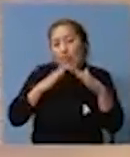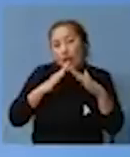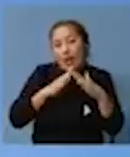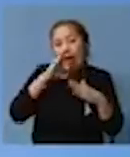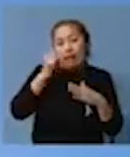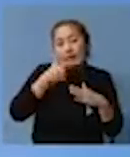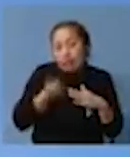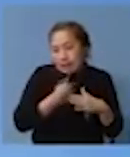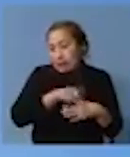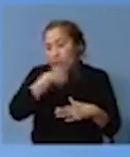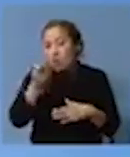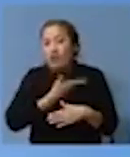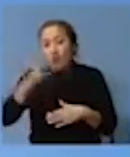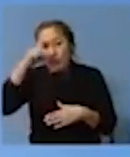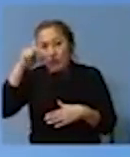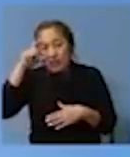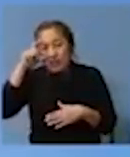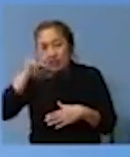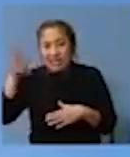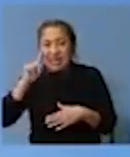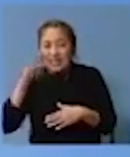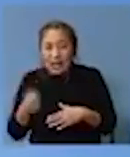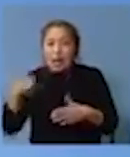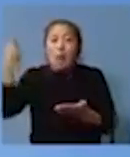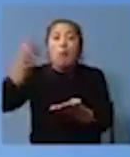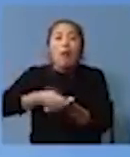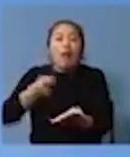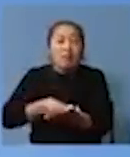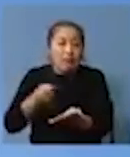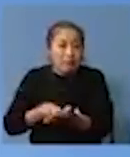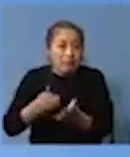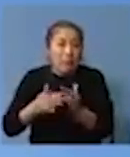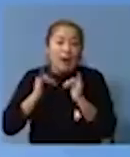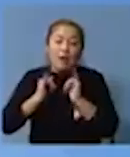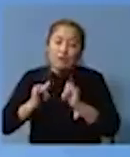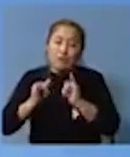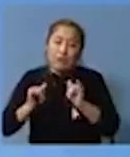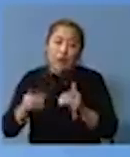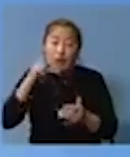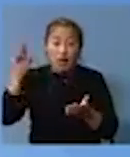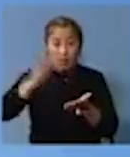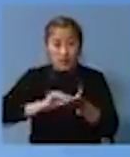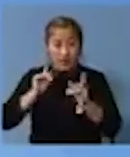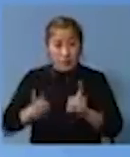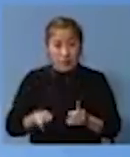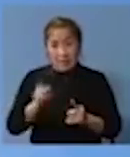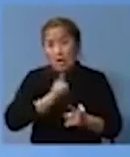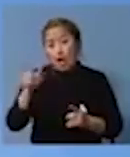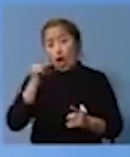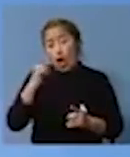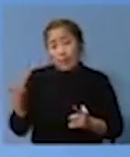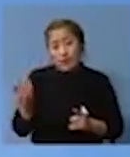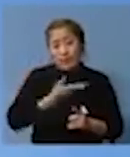iba con Ferreira, pero iba con Ferreira y ponía la plata para la campaña. Y otra cosa, Julio Ferreira